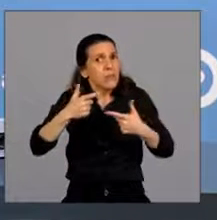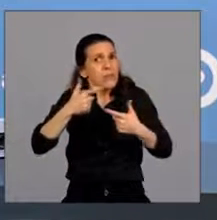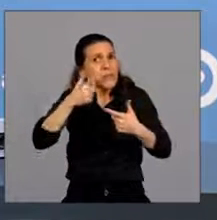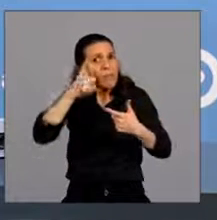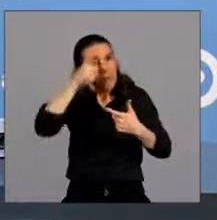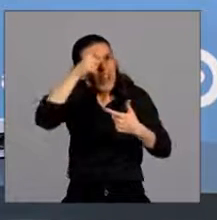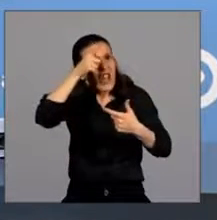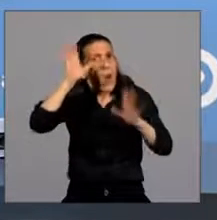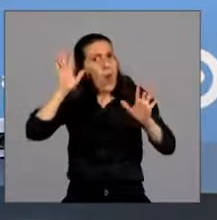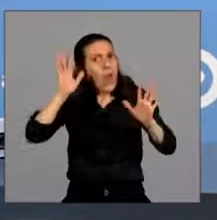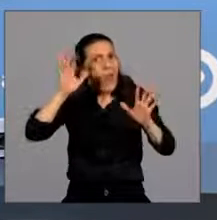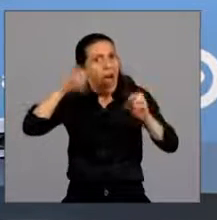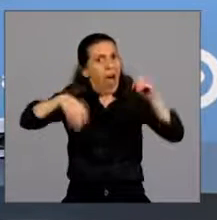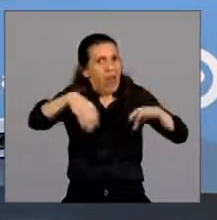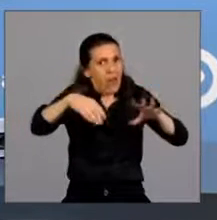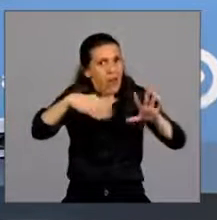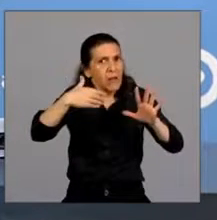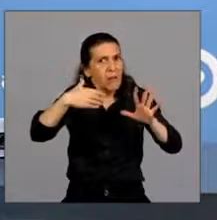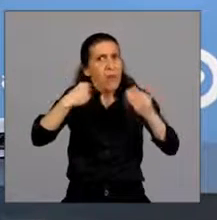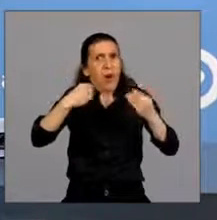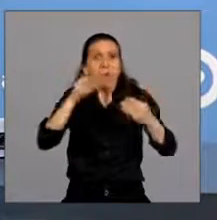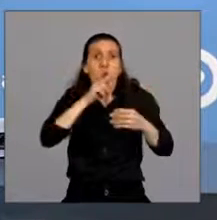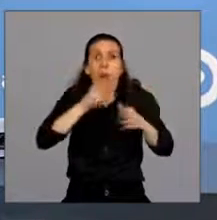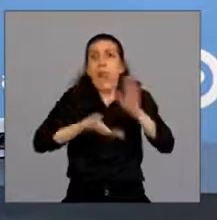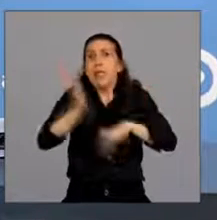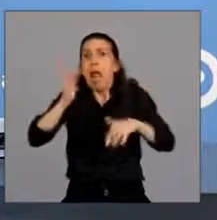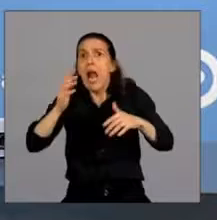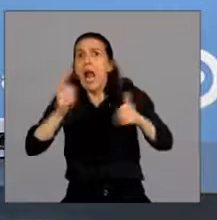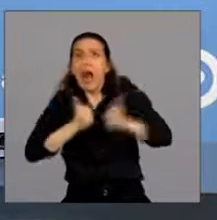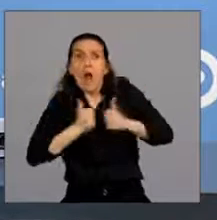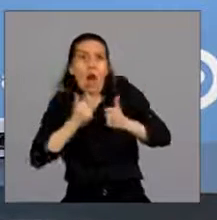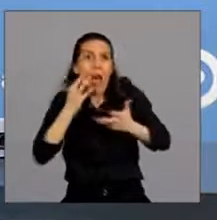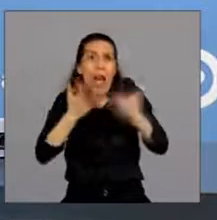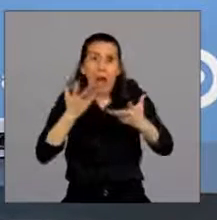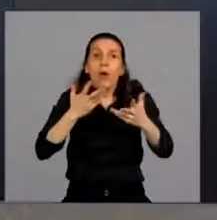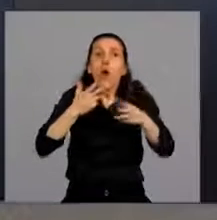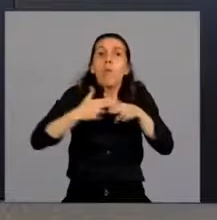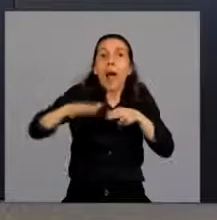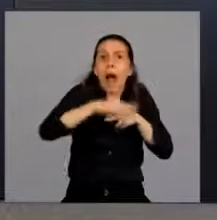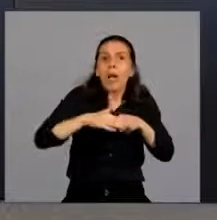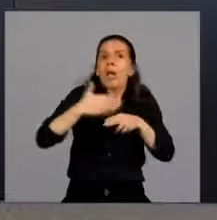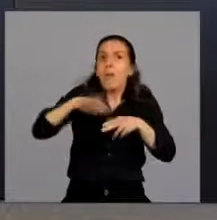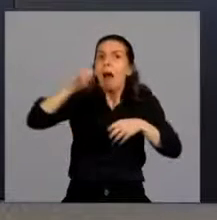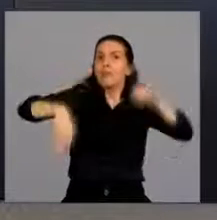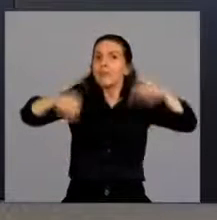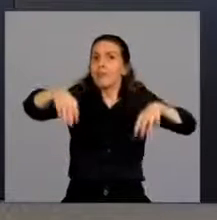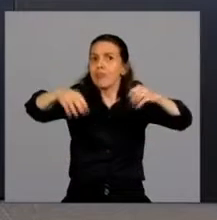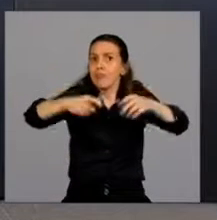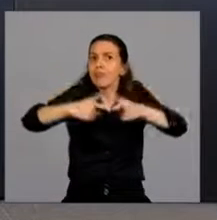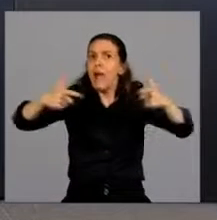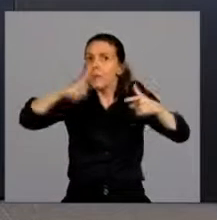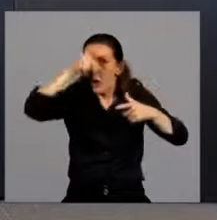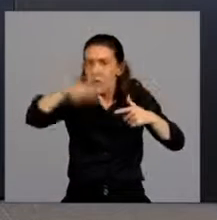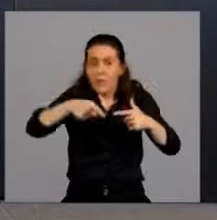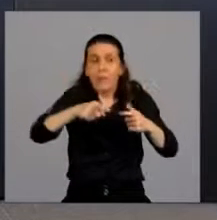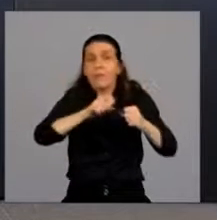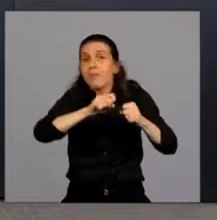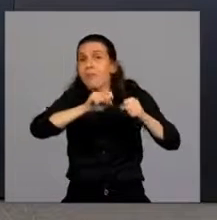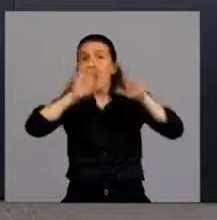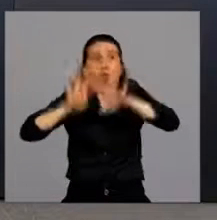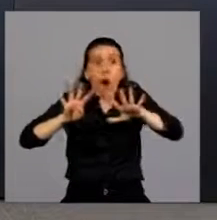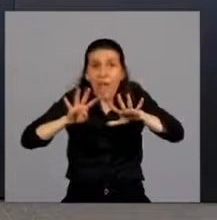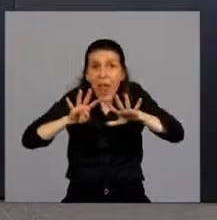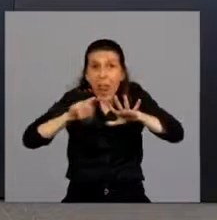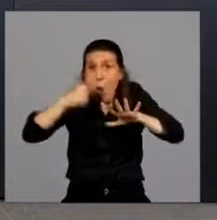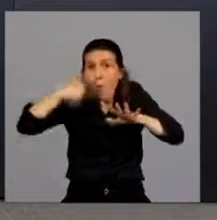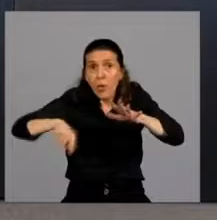hacer a la noche, vamos a reforzar el cuidado, sobre todo en los grandes parques. Y por último, noveno,